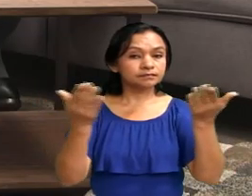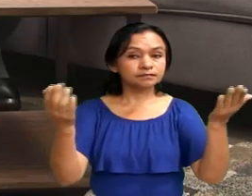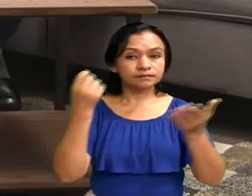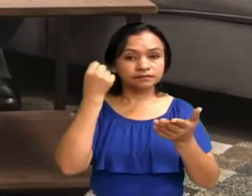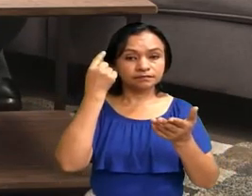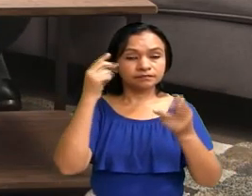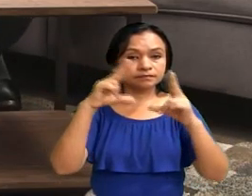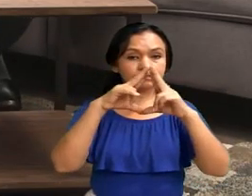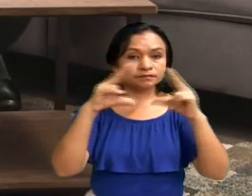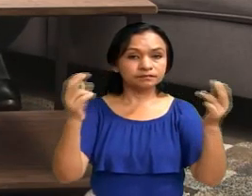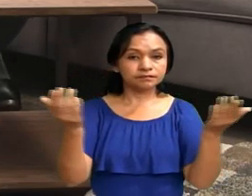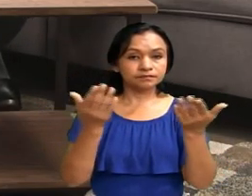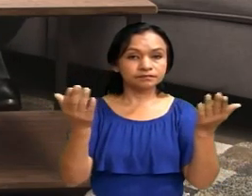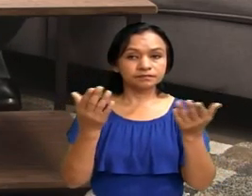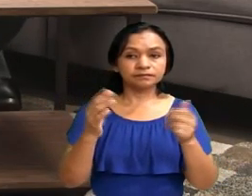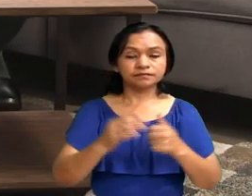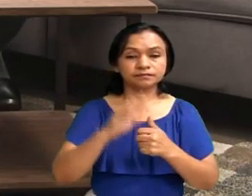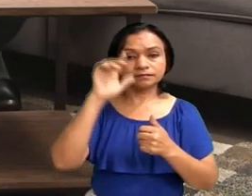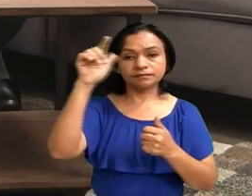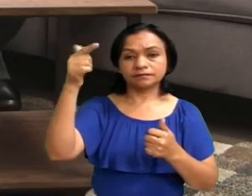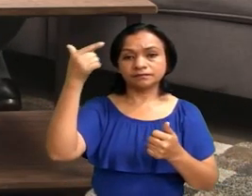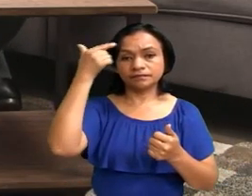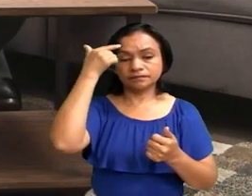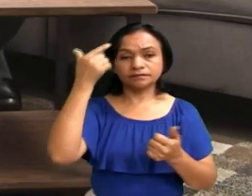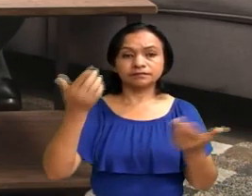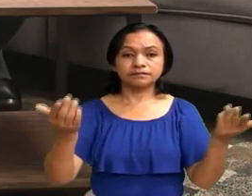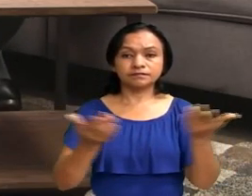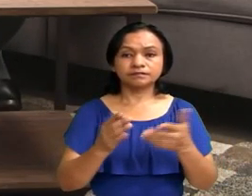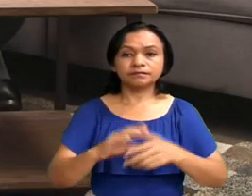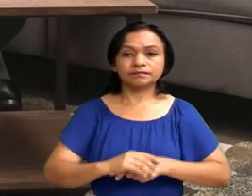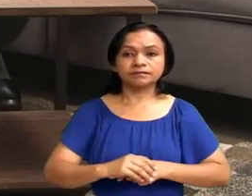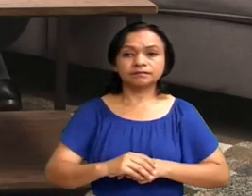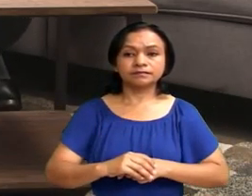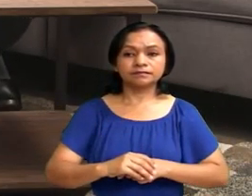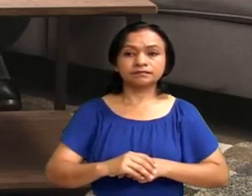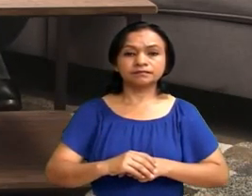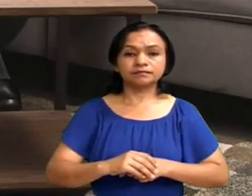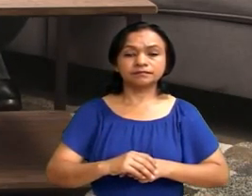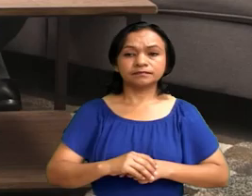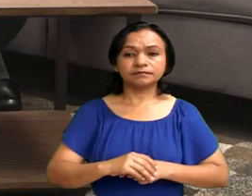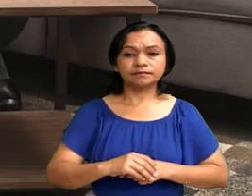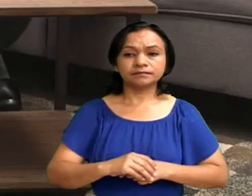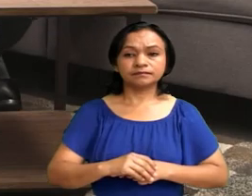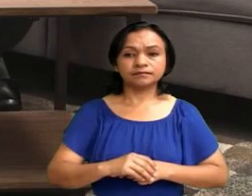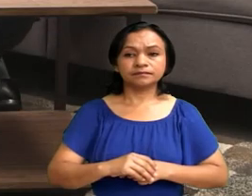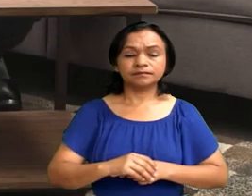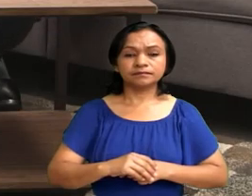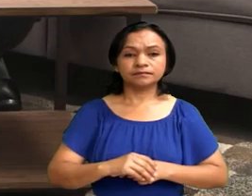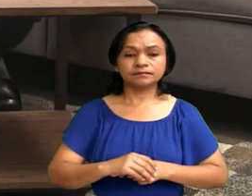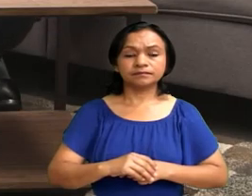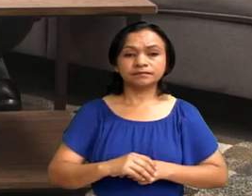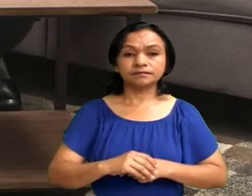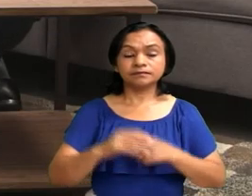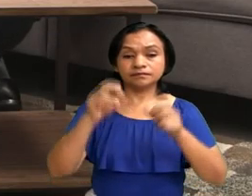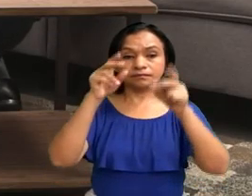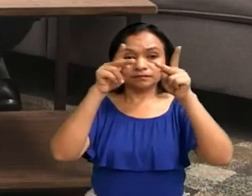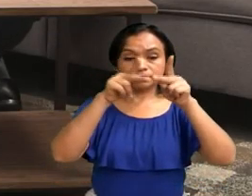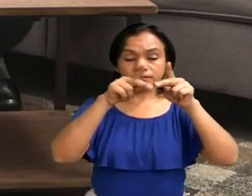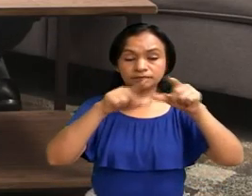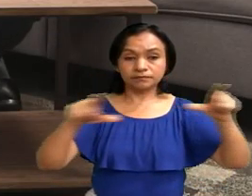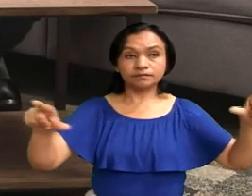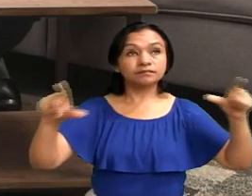nuestro país y cómo nos entendemos a nivel de gobierno dentro de esa dinámica? Okay. En el Plan de Nación, que